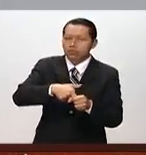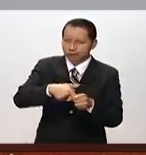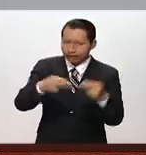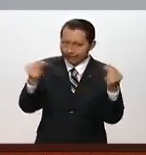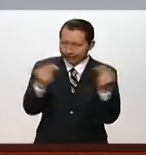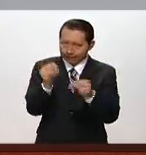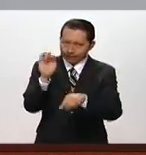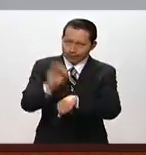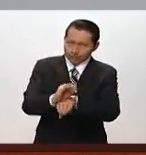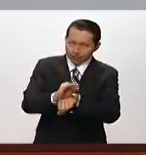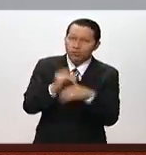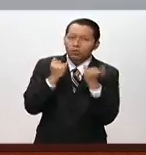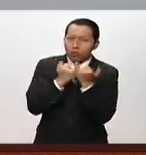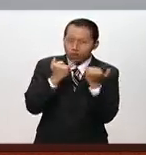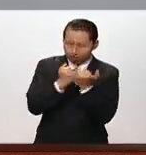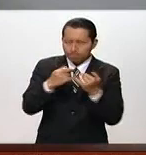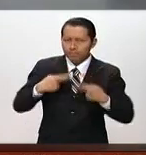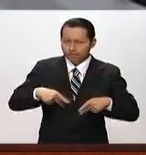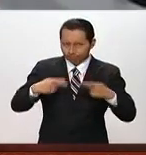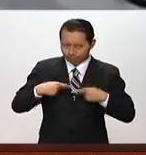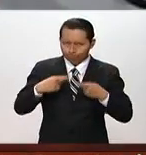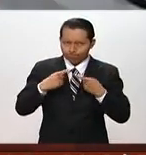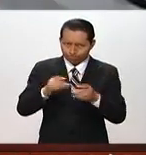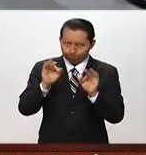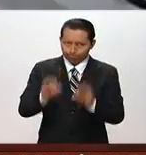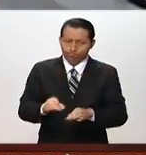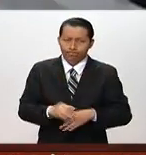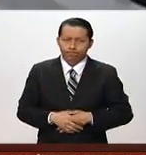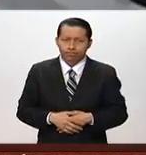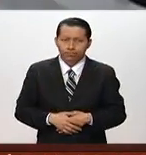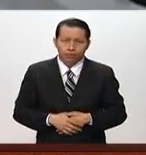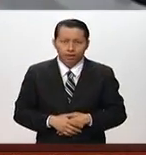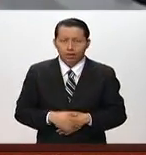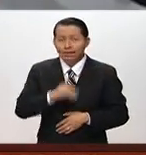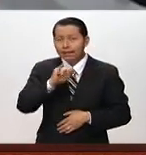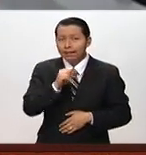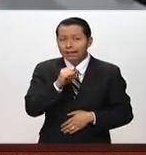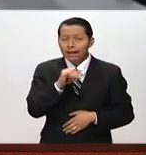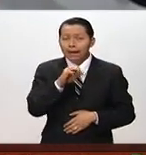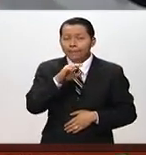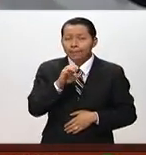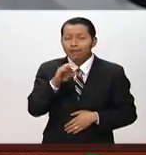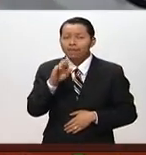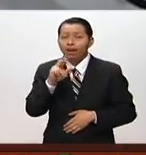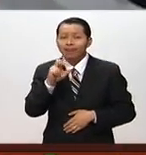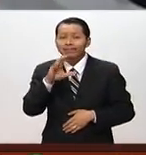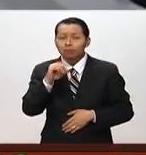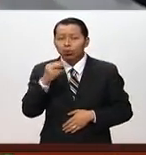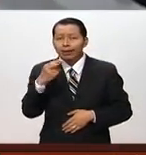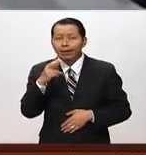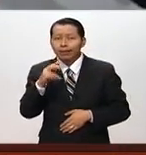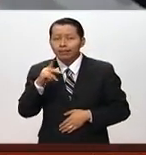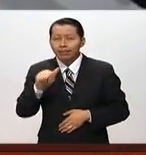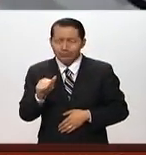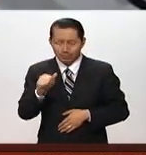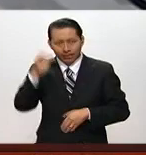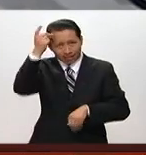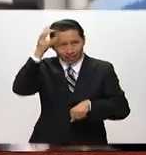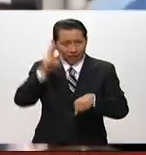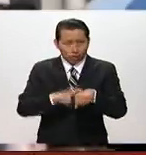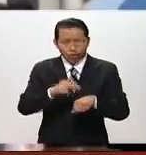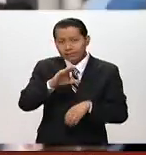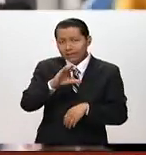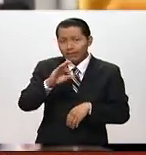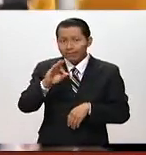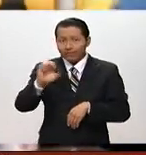se merece y los consumidores van a tener. En su oportunidad, Jaime Francisco Hernández, director de la CFE, aseguró